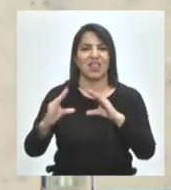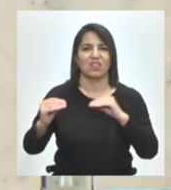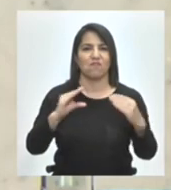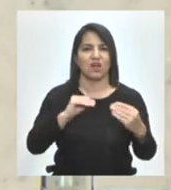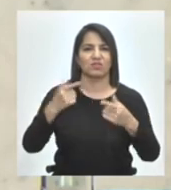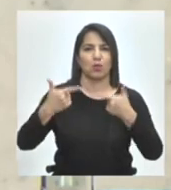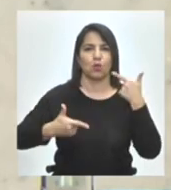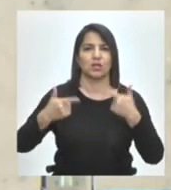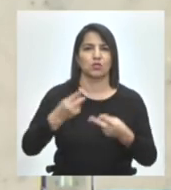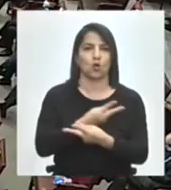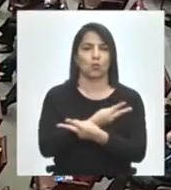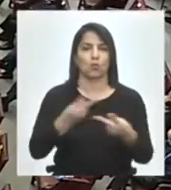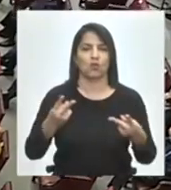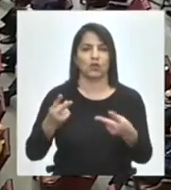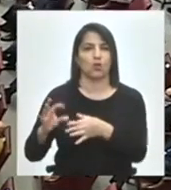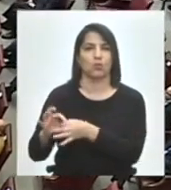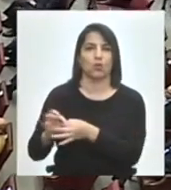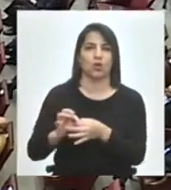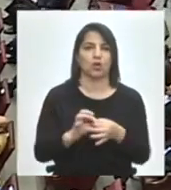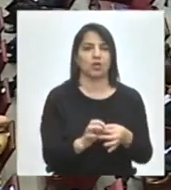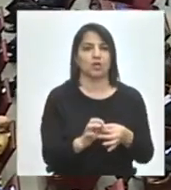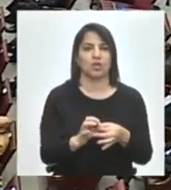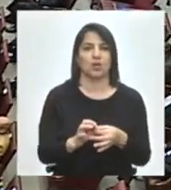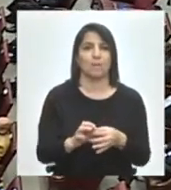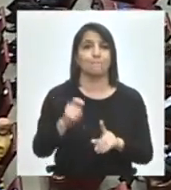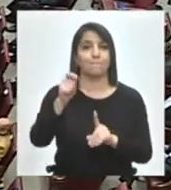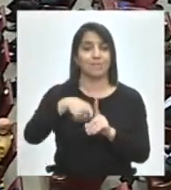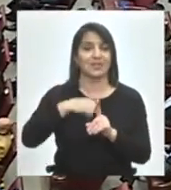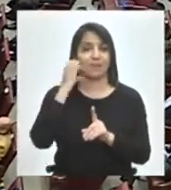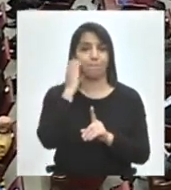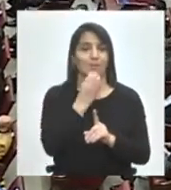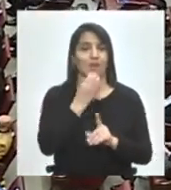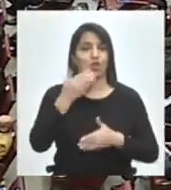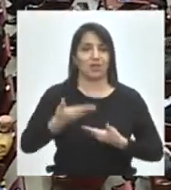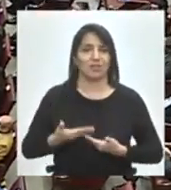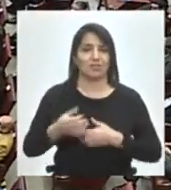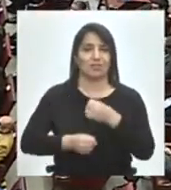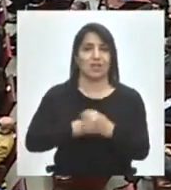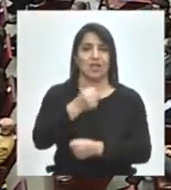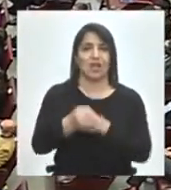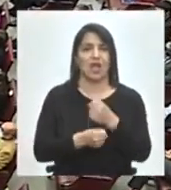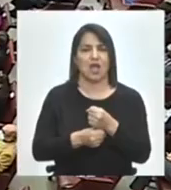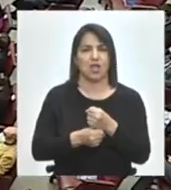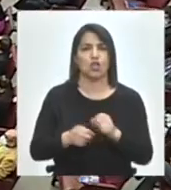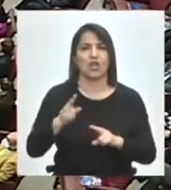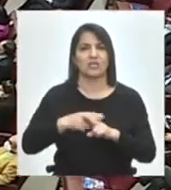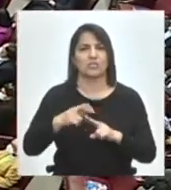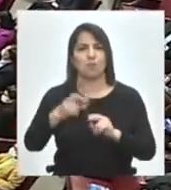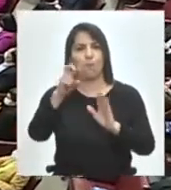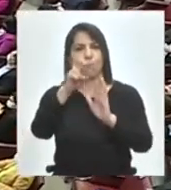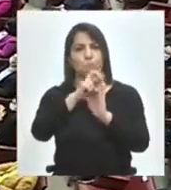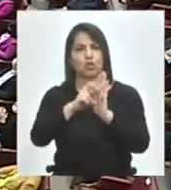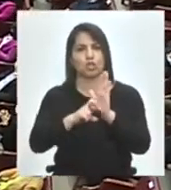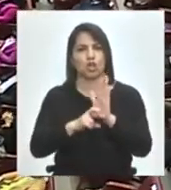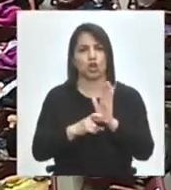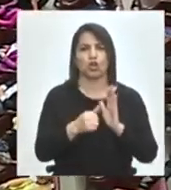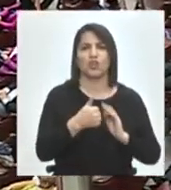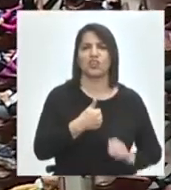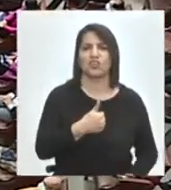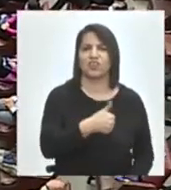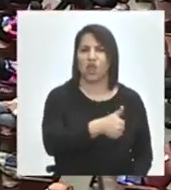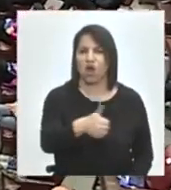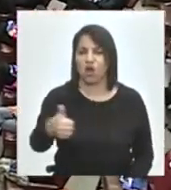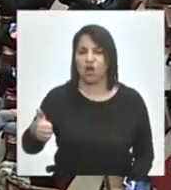público. Por ello, en mayo de este año suscribimos un protocolo transversal para terminar con